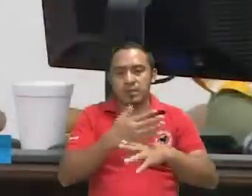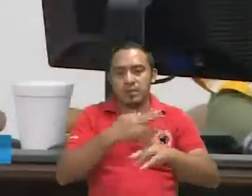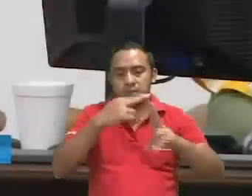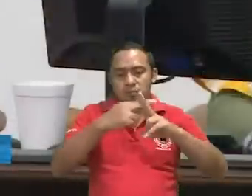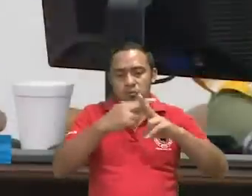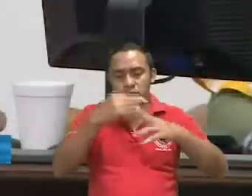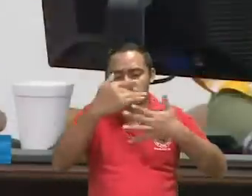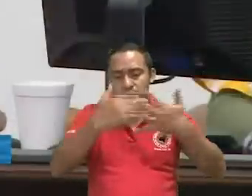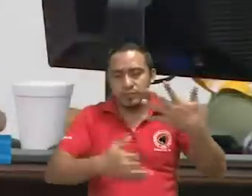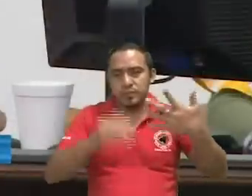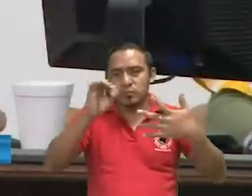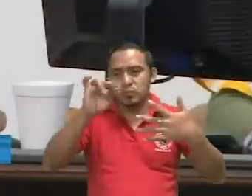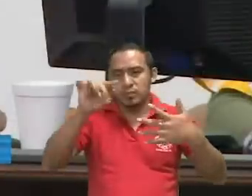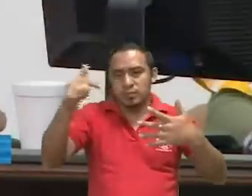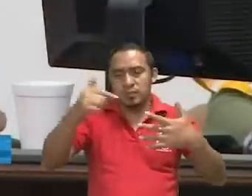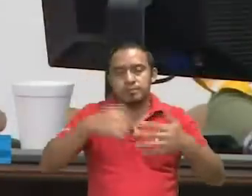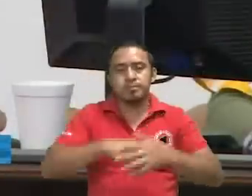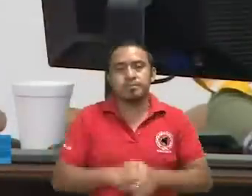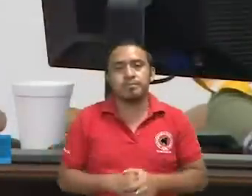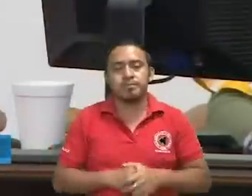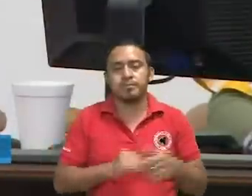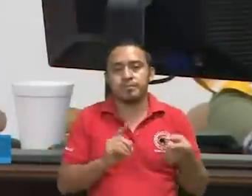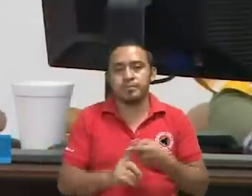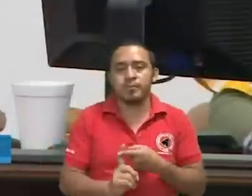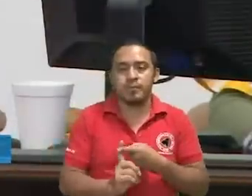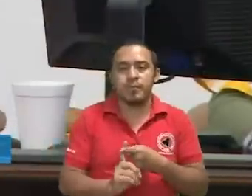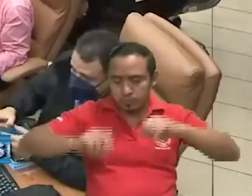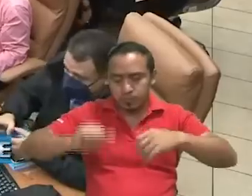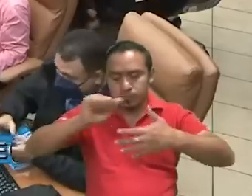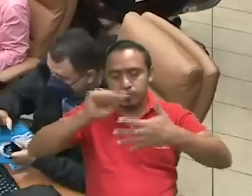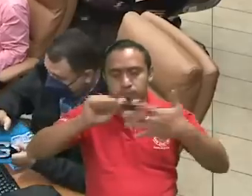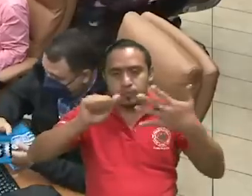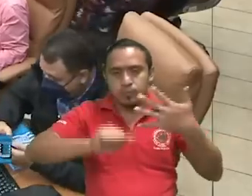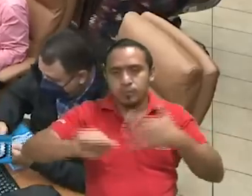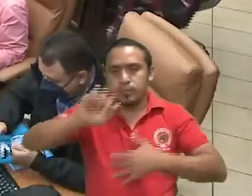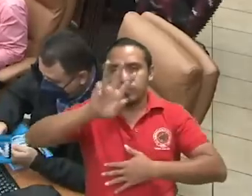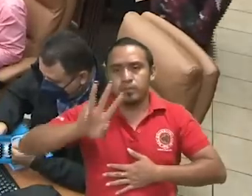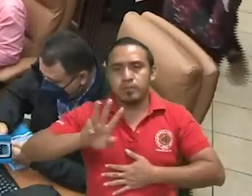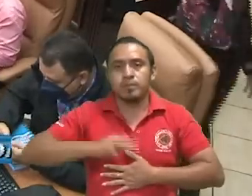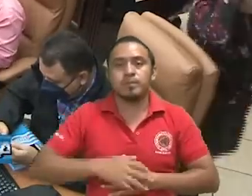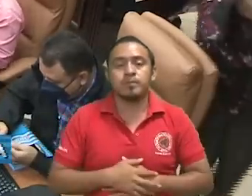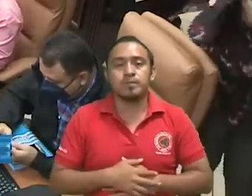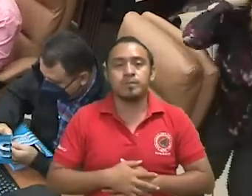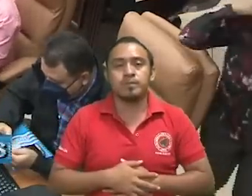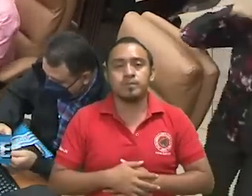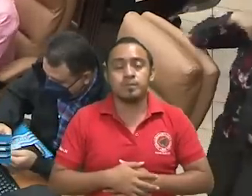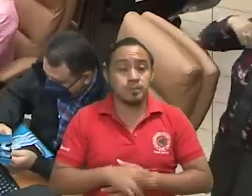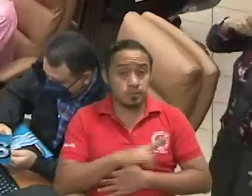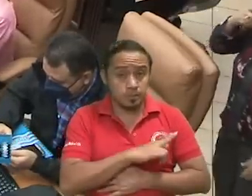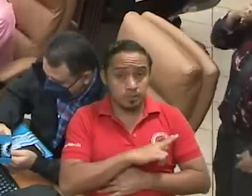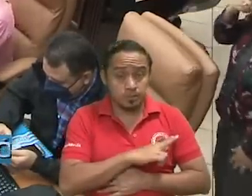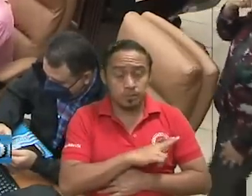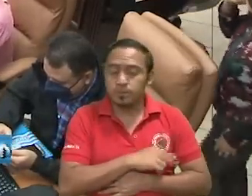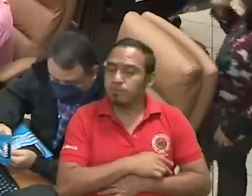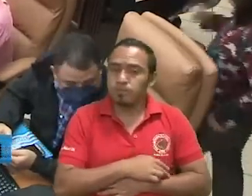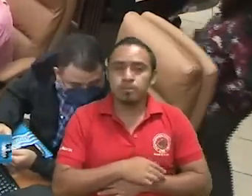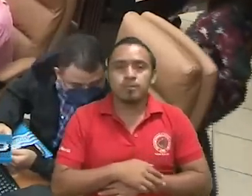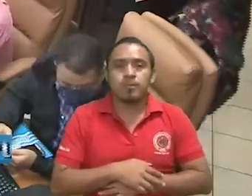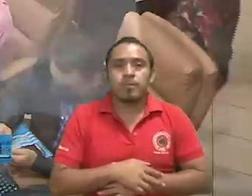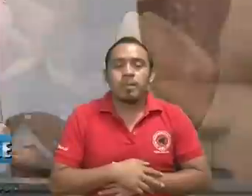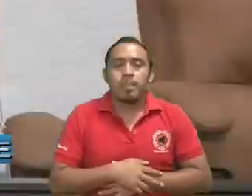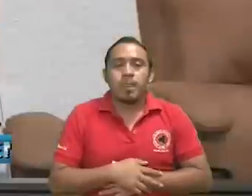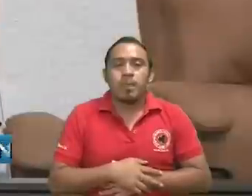de la Micro, Pequeña y Mediana Empresa. También serán canceladas la Fundación Civil para el Apoyo a Mujeres Víctimas de